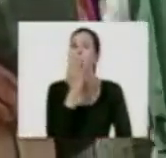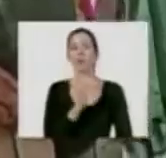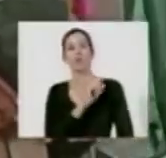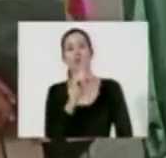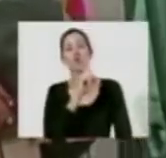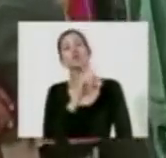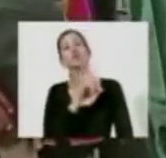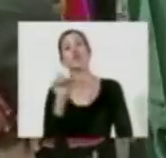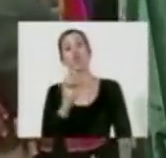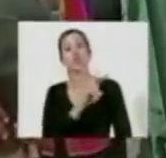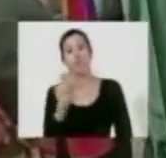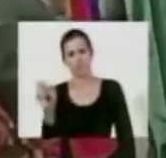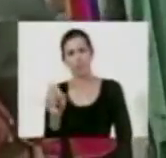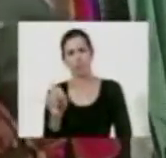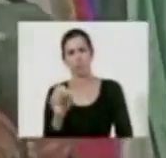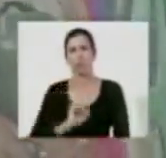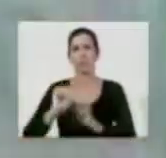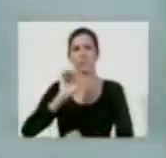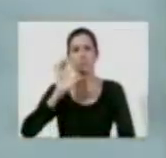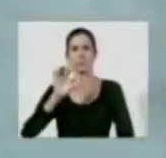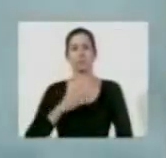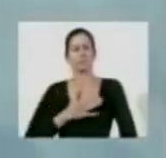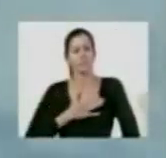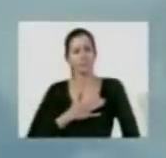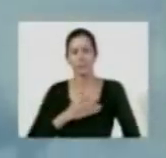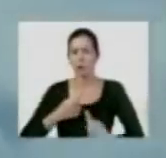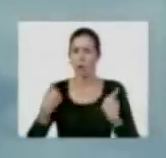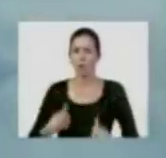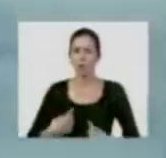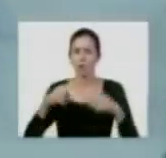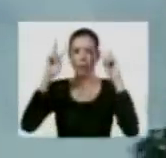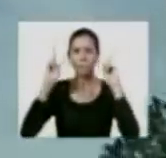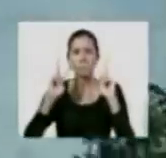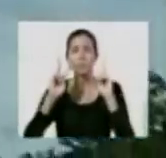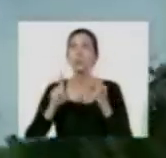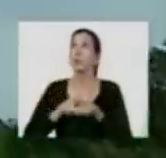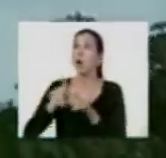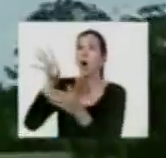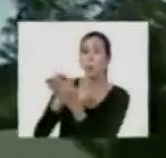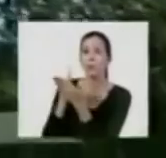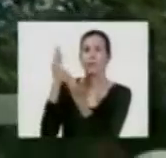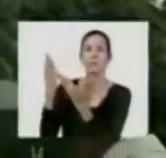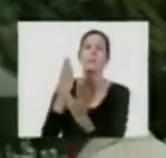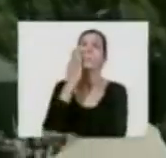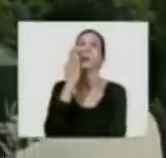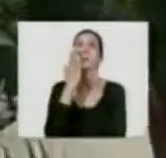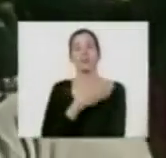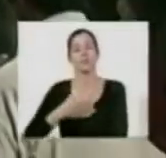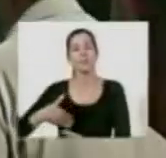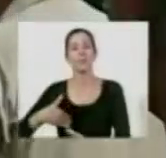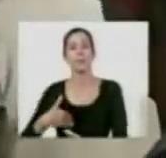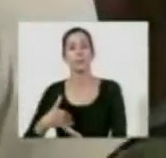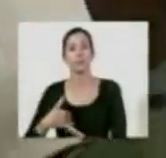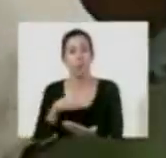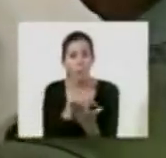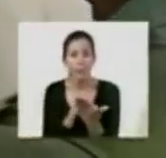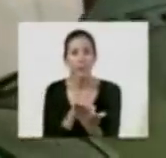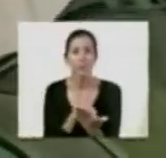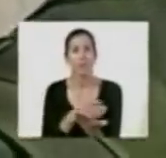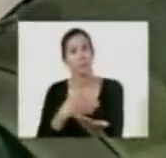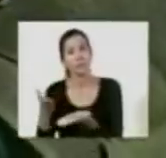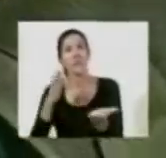de la patria. Con sincero corazón y siguiendo tu ejemplo, buscamos servir a Dios y a nuestra patria sin